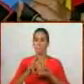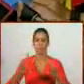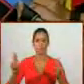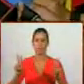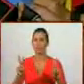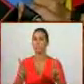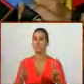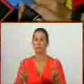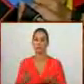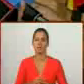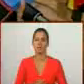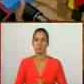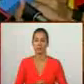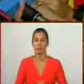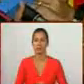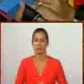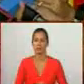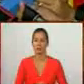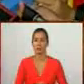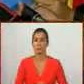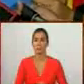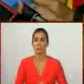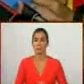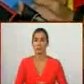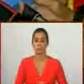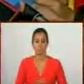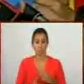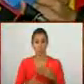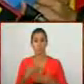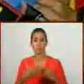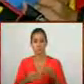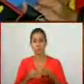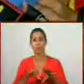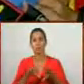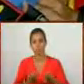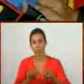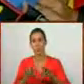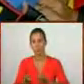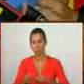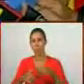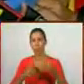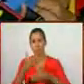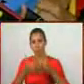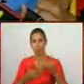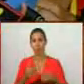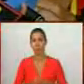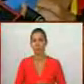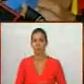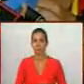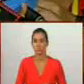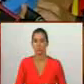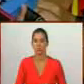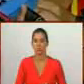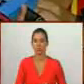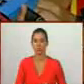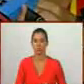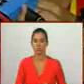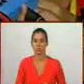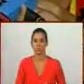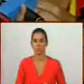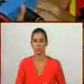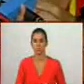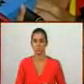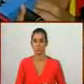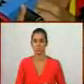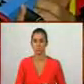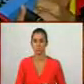ya lo que se va a ir recuperando, vamos a ir recuperando. Es lo que nosotros estuvimos el